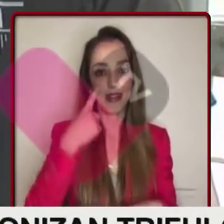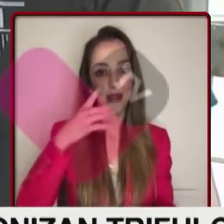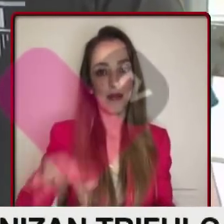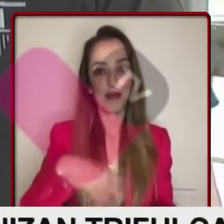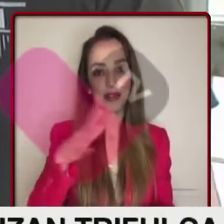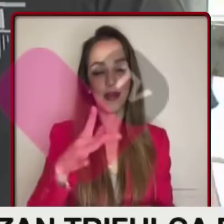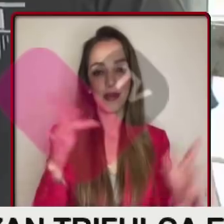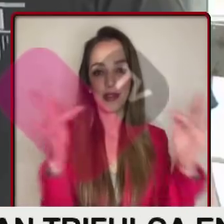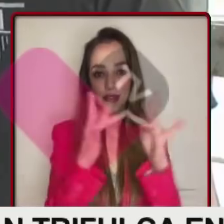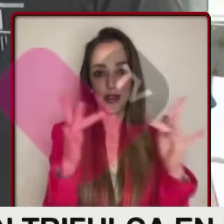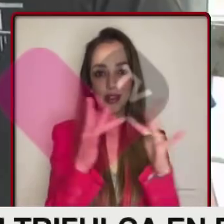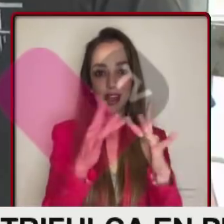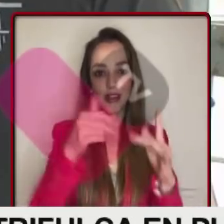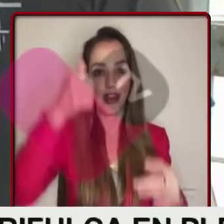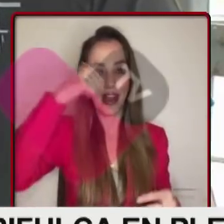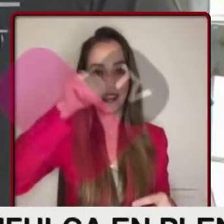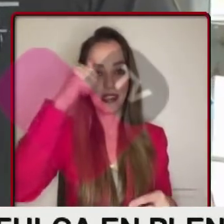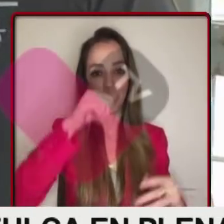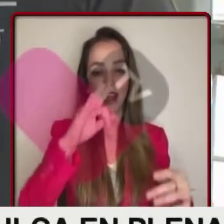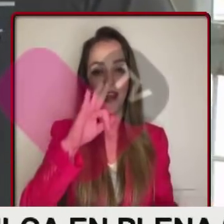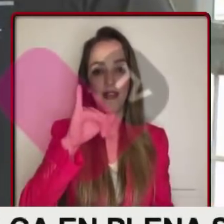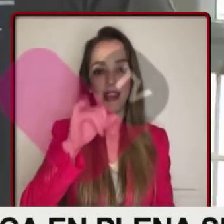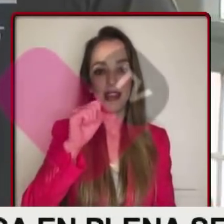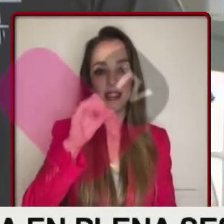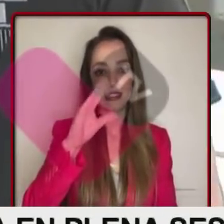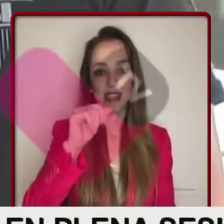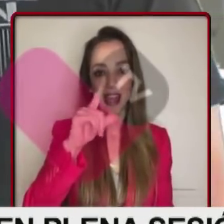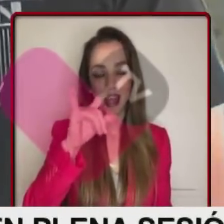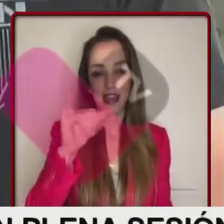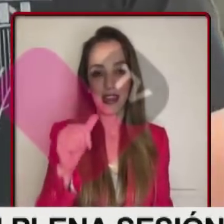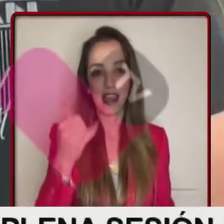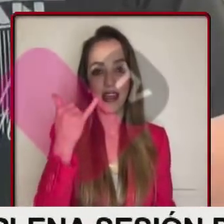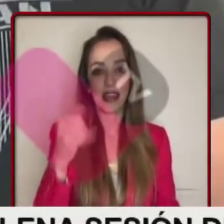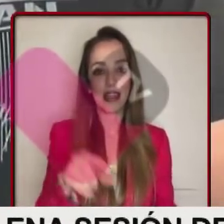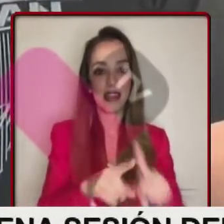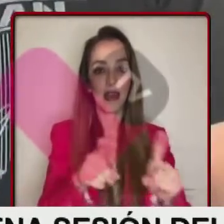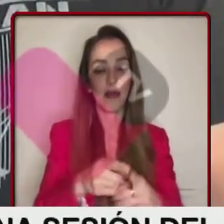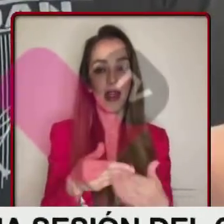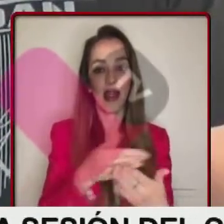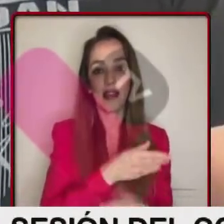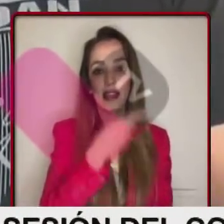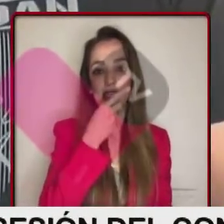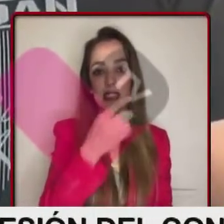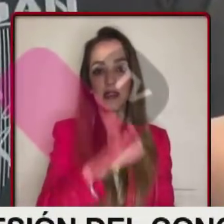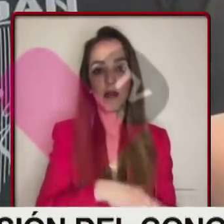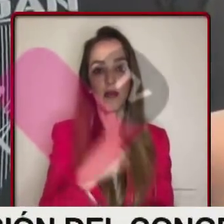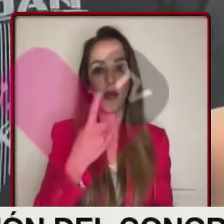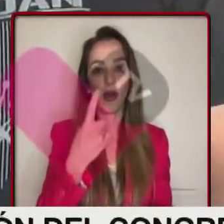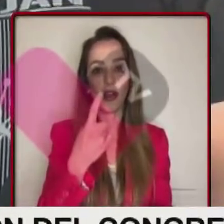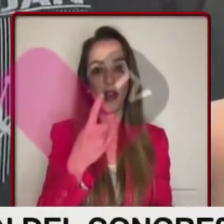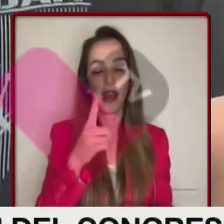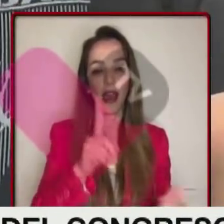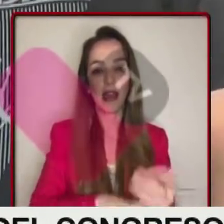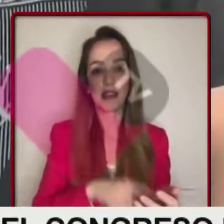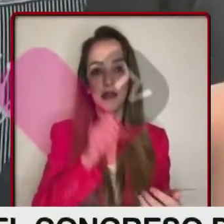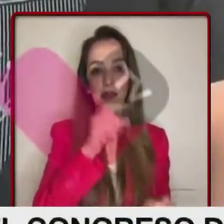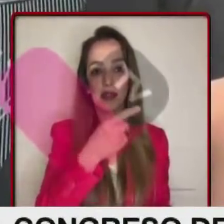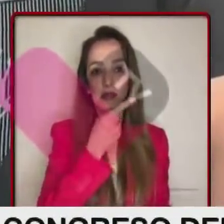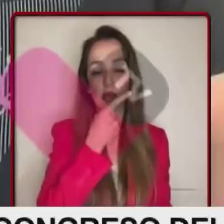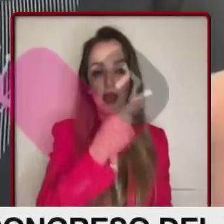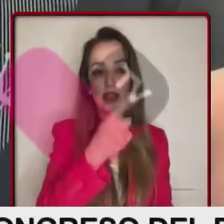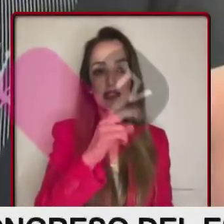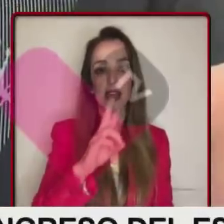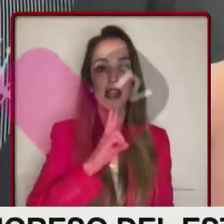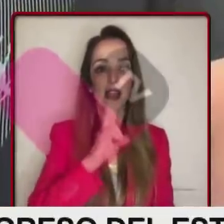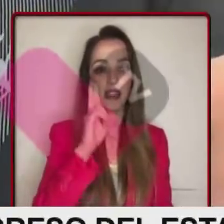asesoría de la fiscalía, y bueno, también se adelantaron porque era justo lo que nos respondían para que les dijéramos